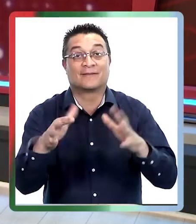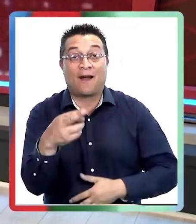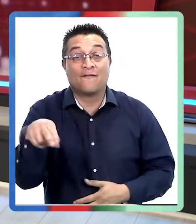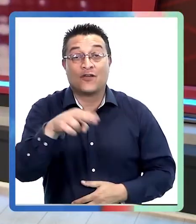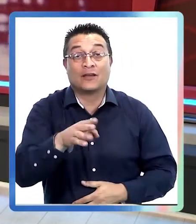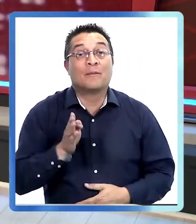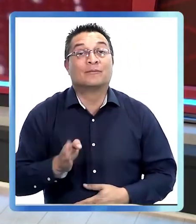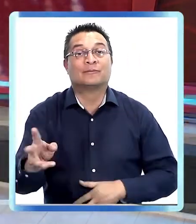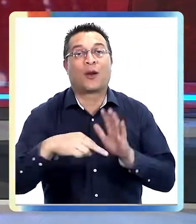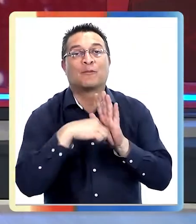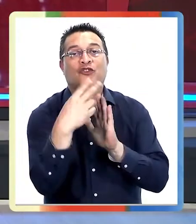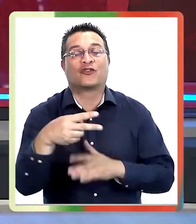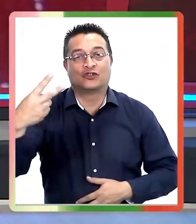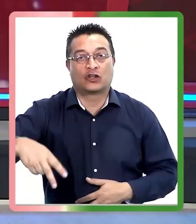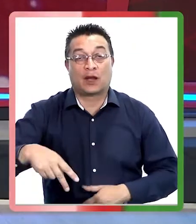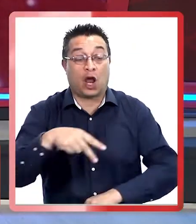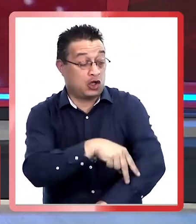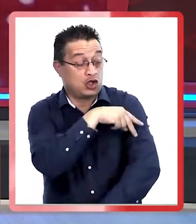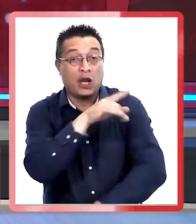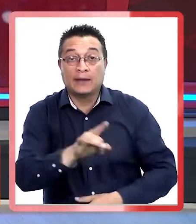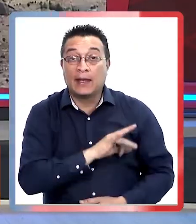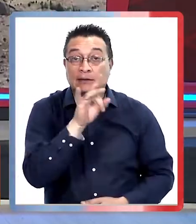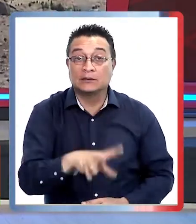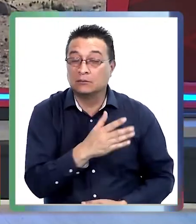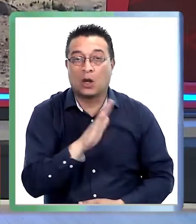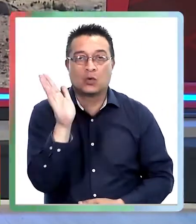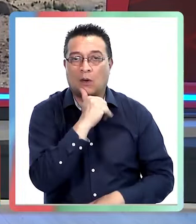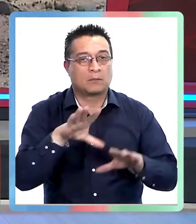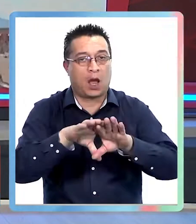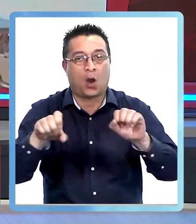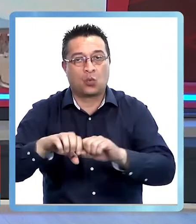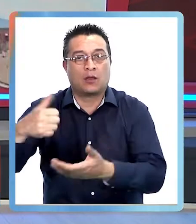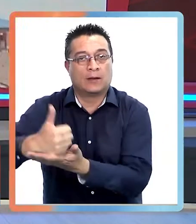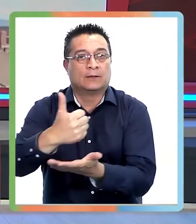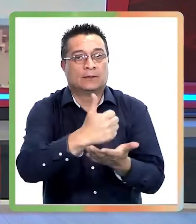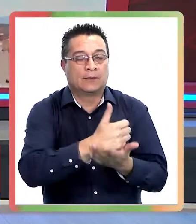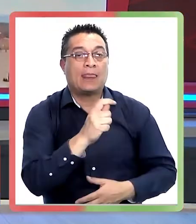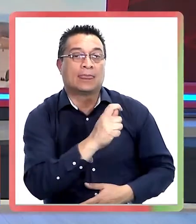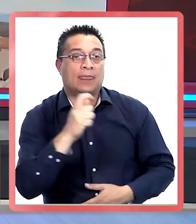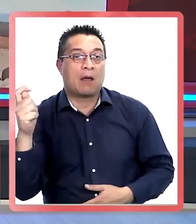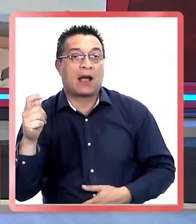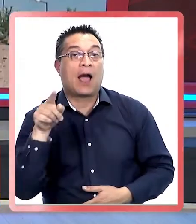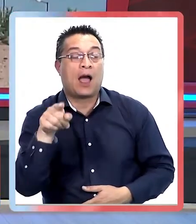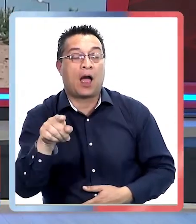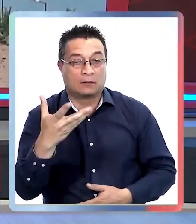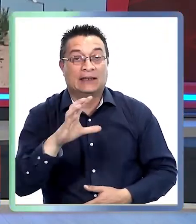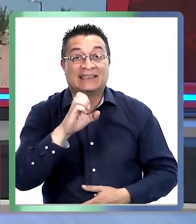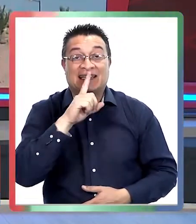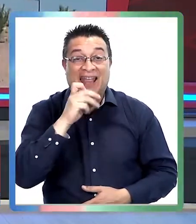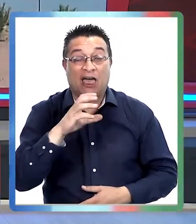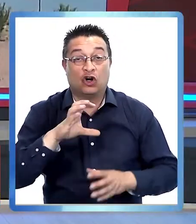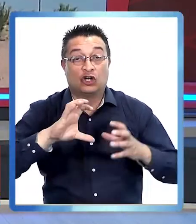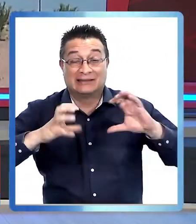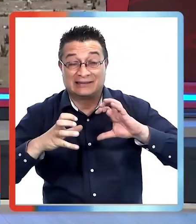Estamos de regreso, seguimos con Portavoz Noticias. En el norte del país no hay consenso entre los alcaldes de la región de Tarapacá sobre si el estado de excepción